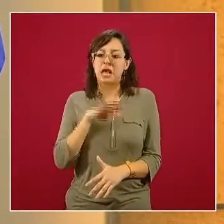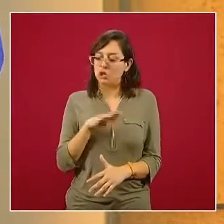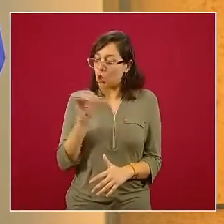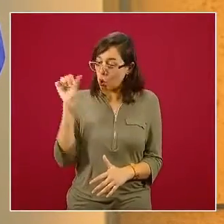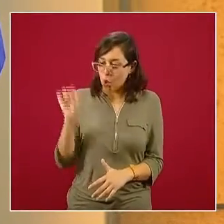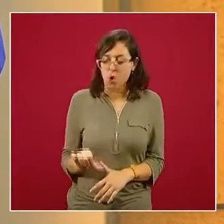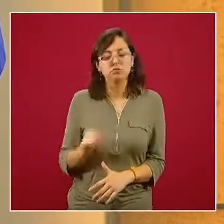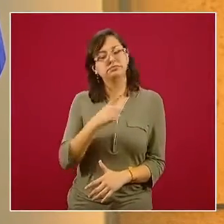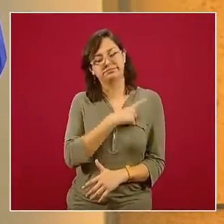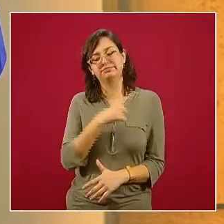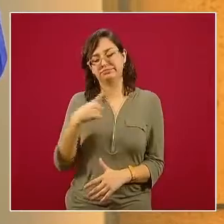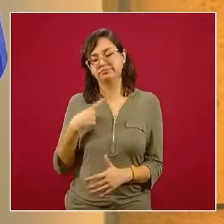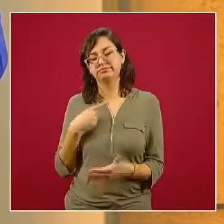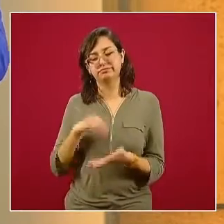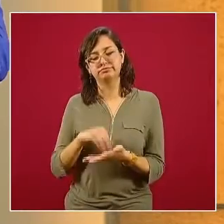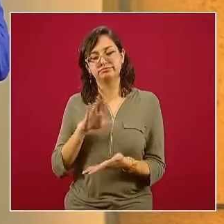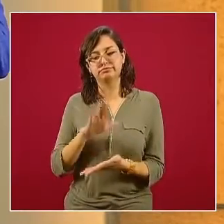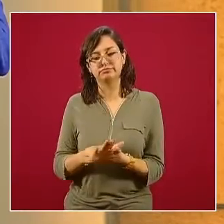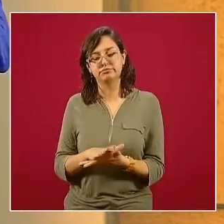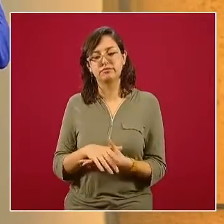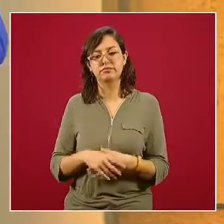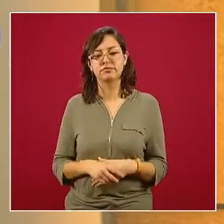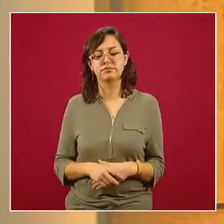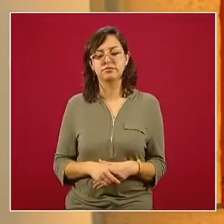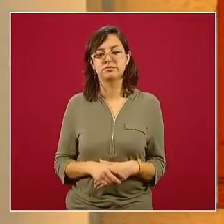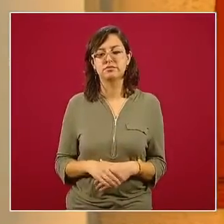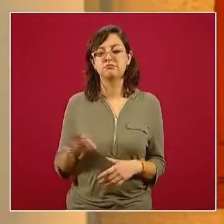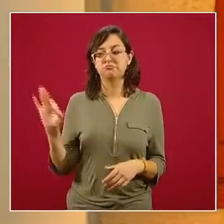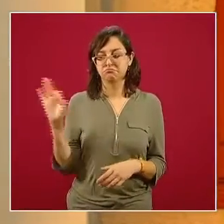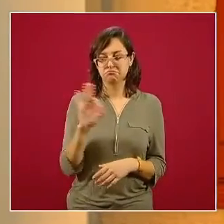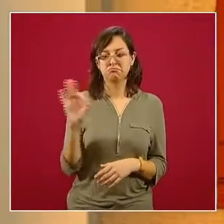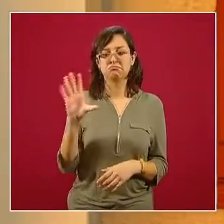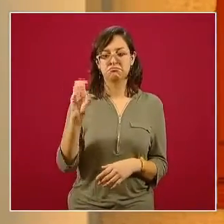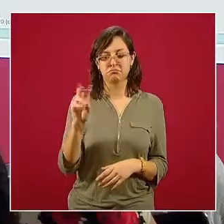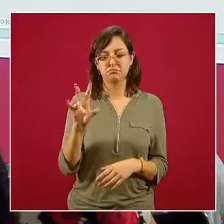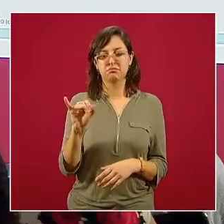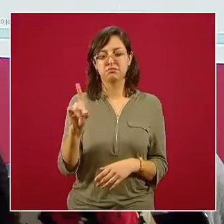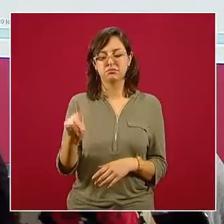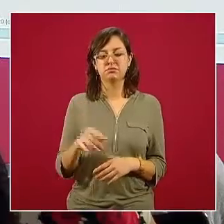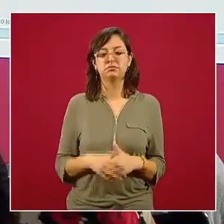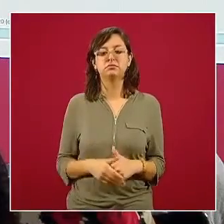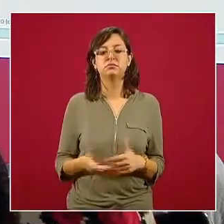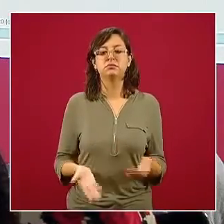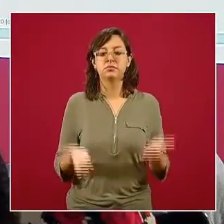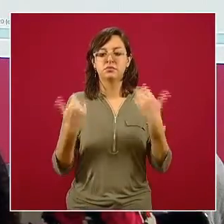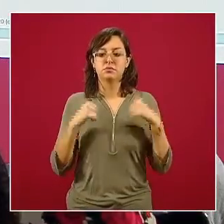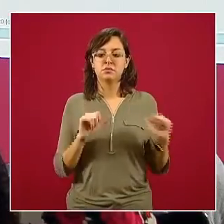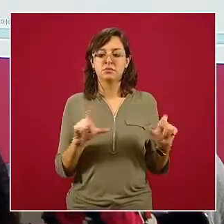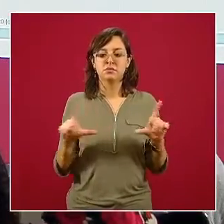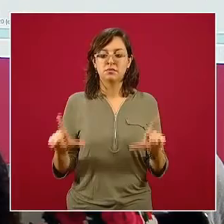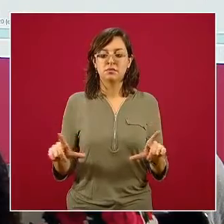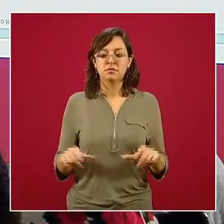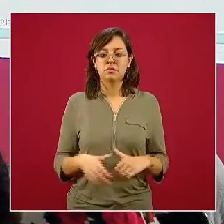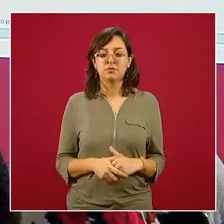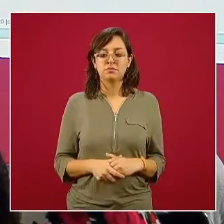que son identificadas como casos sospechosos de COVID. La siguiente.